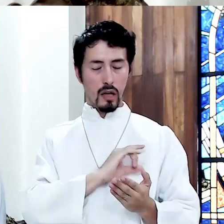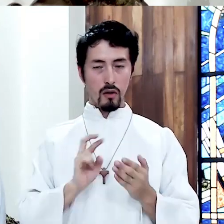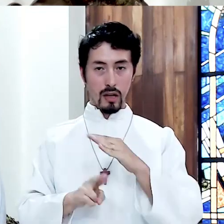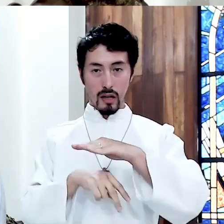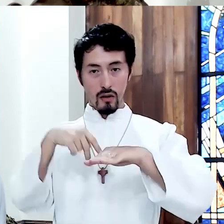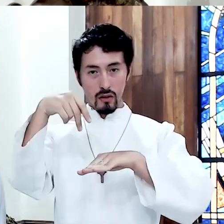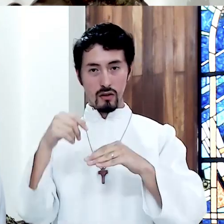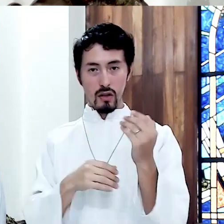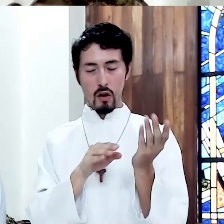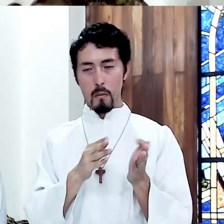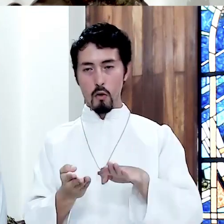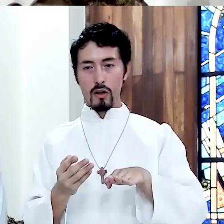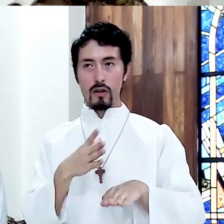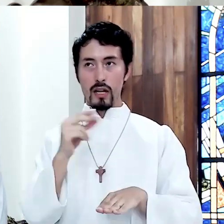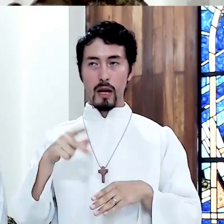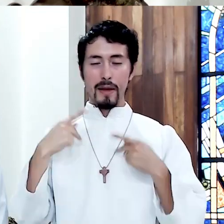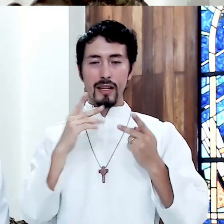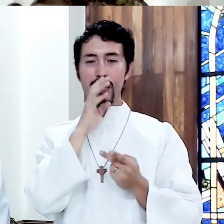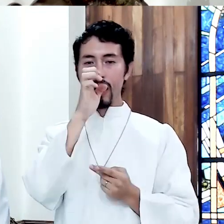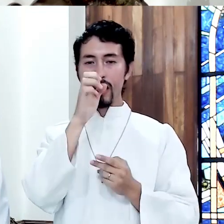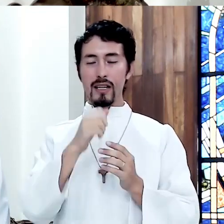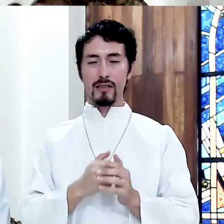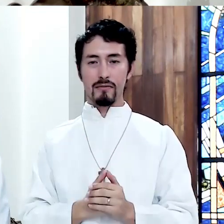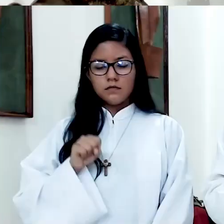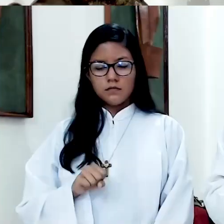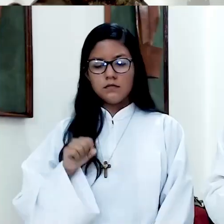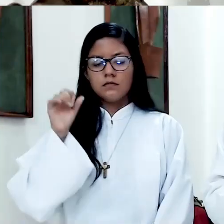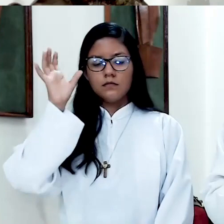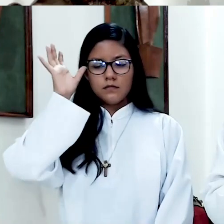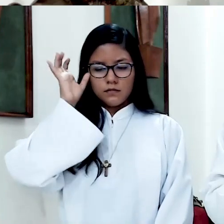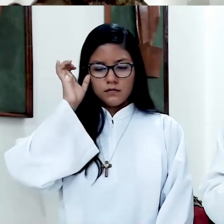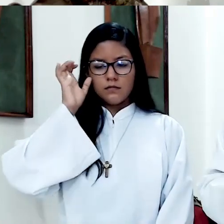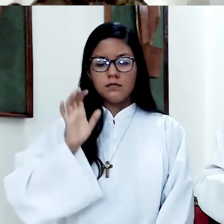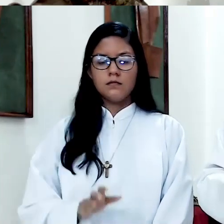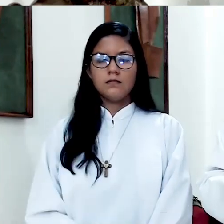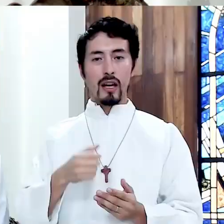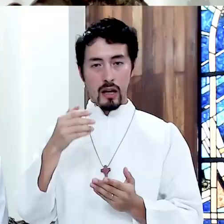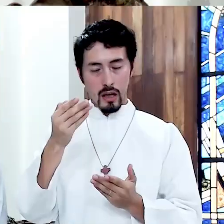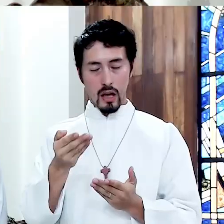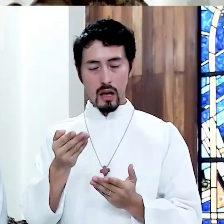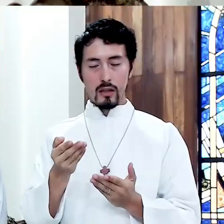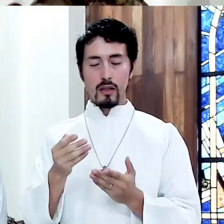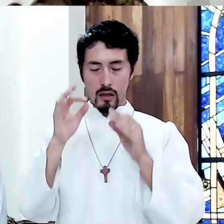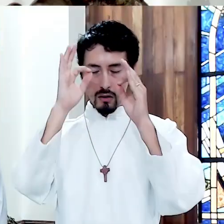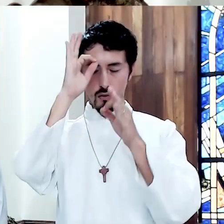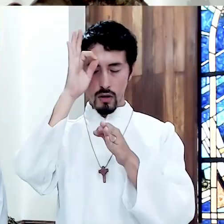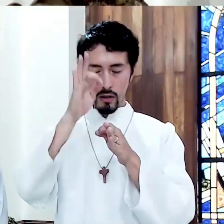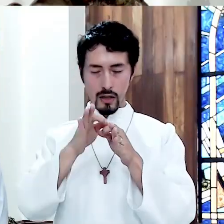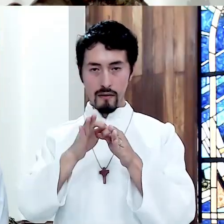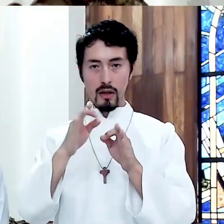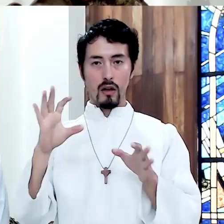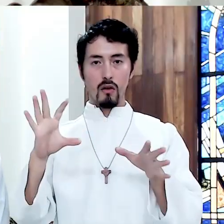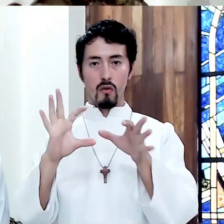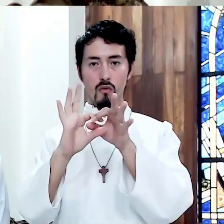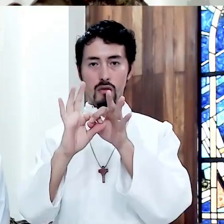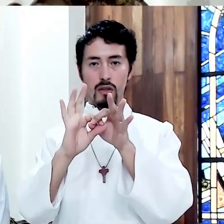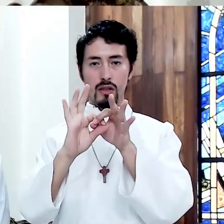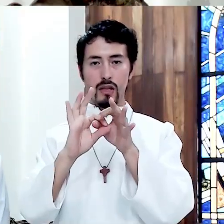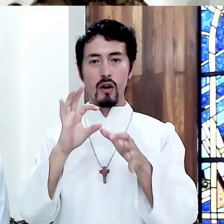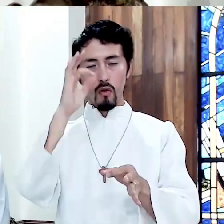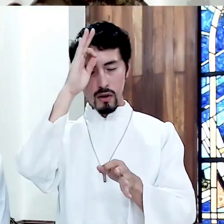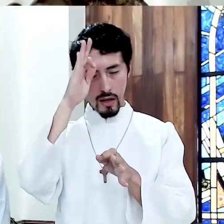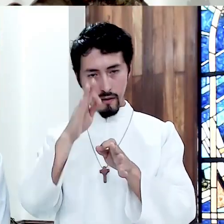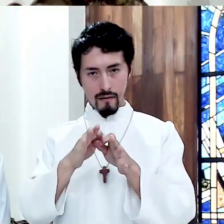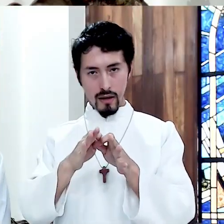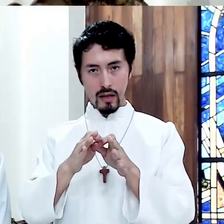vida eterna? Sí, creo. Esa es nuestra fe que nos mantiene siempre en pie, una fe que nos ayuda a